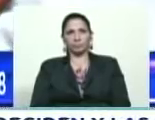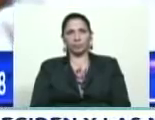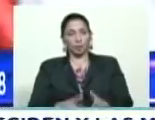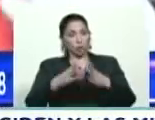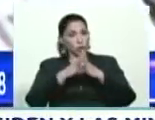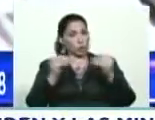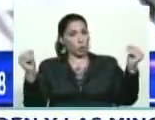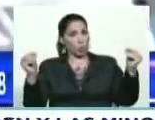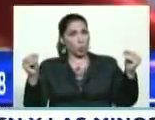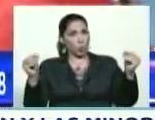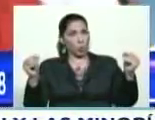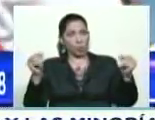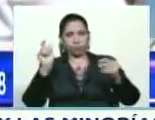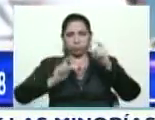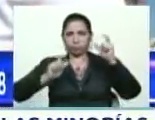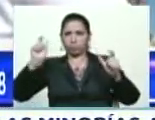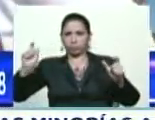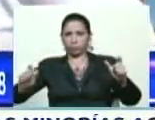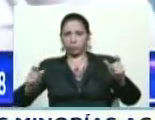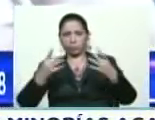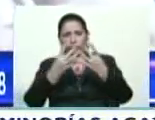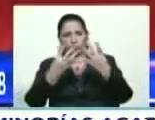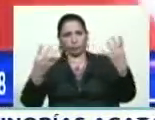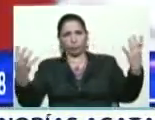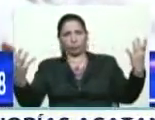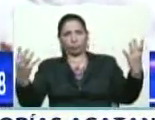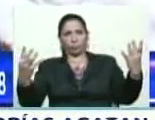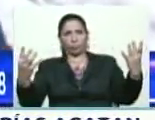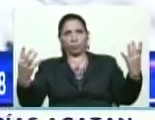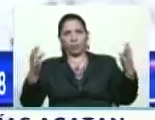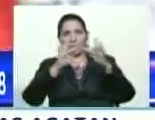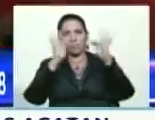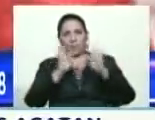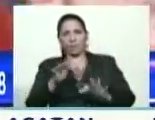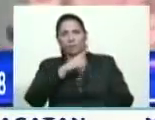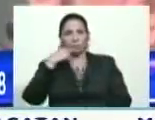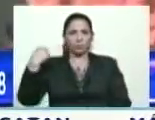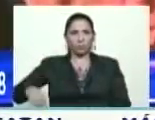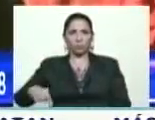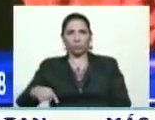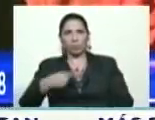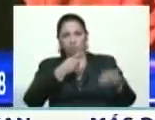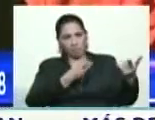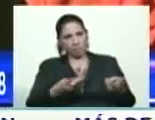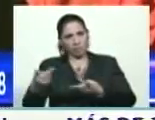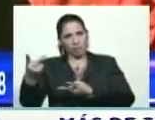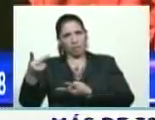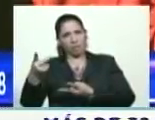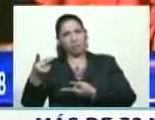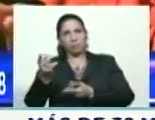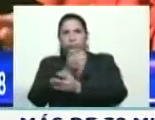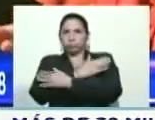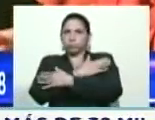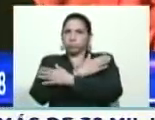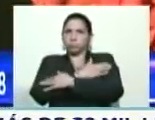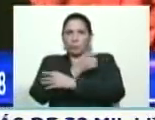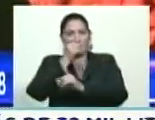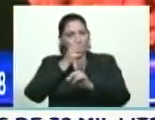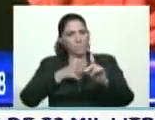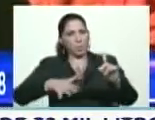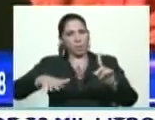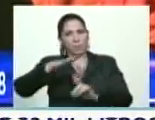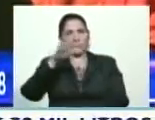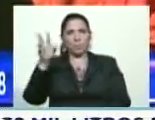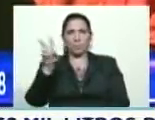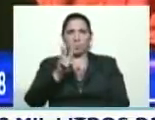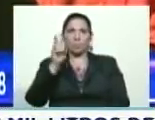esta tripulación, a toda esta delegación de la Federación Rusa, reciba el caluroso abrazo del pueblo